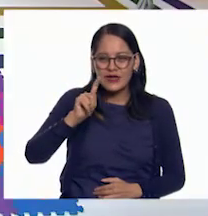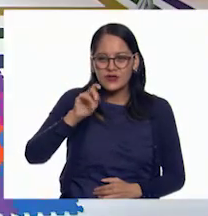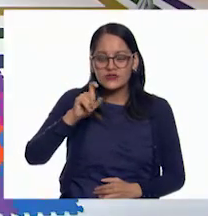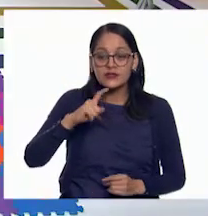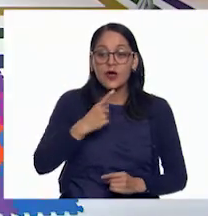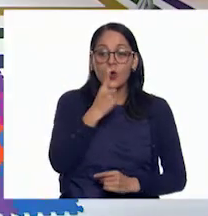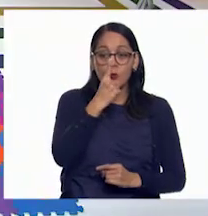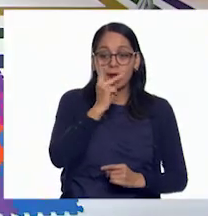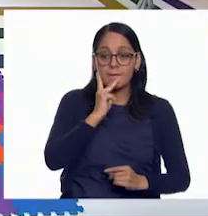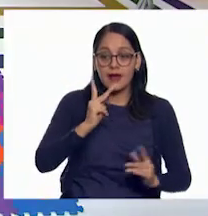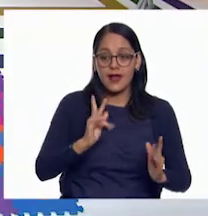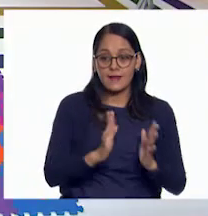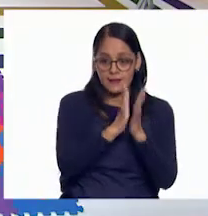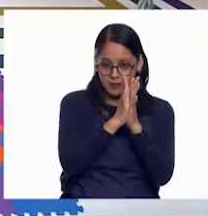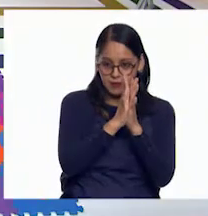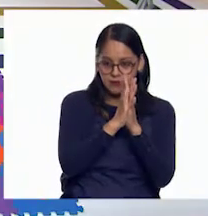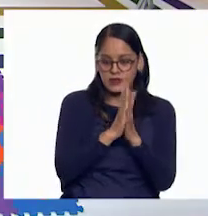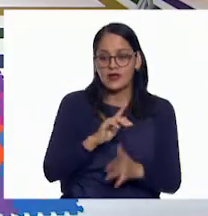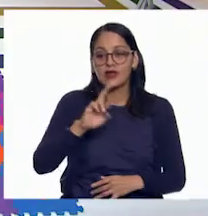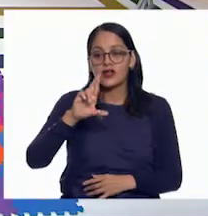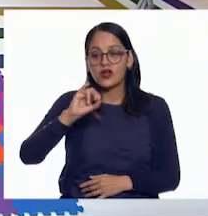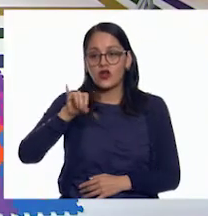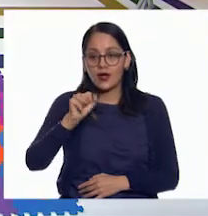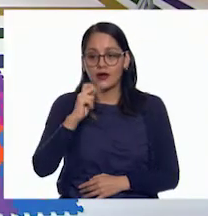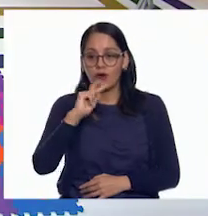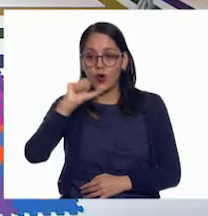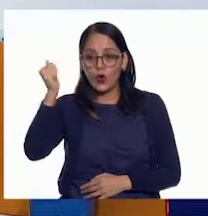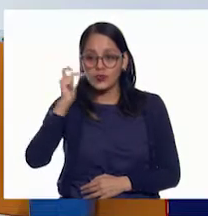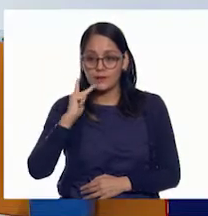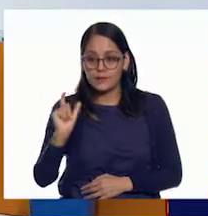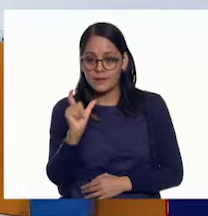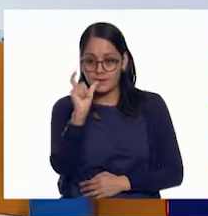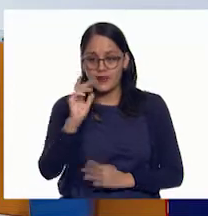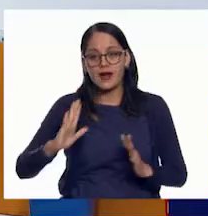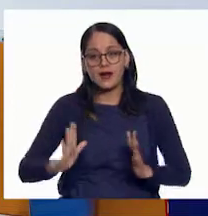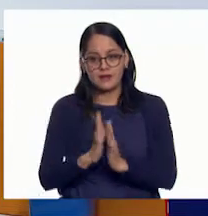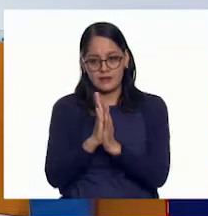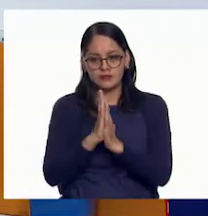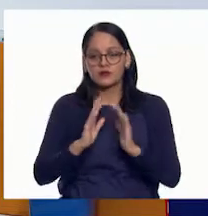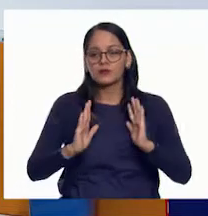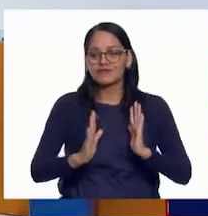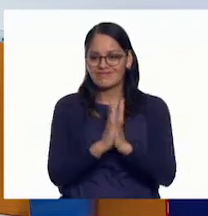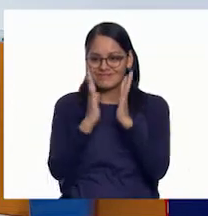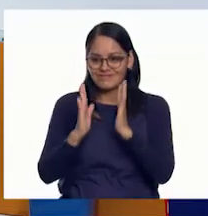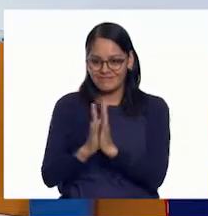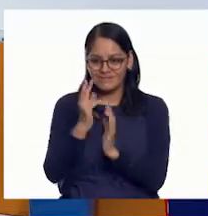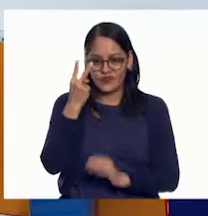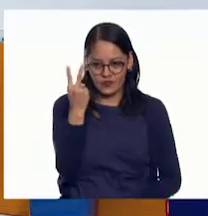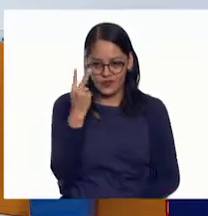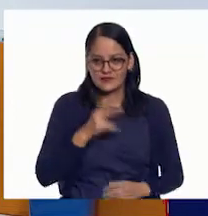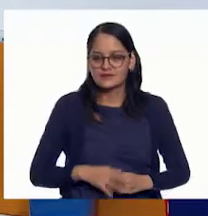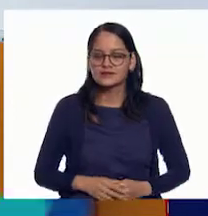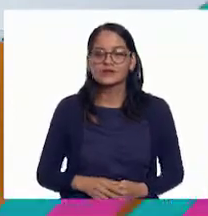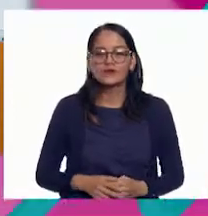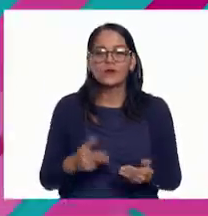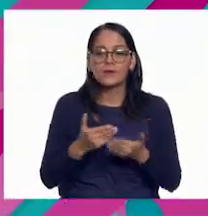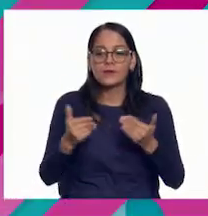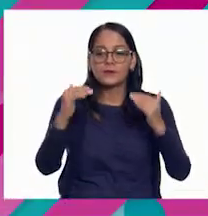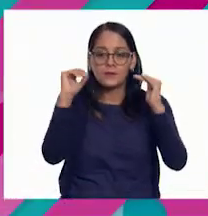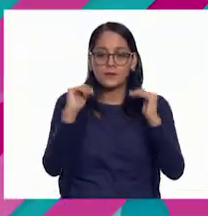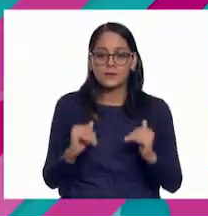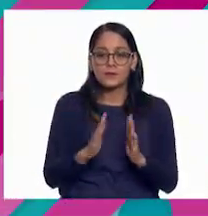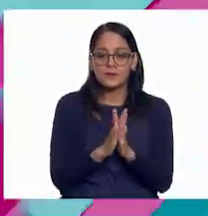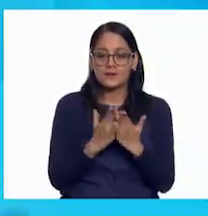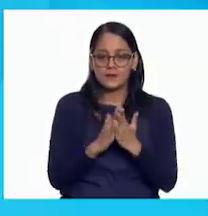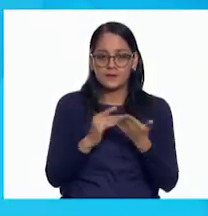palabra, Y roja, otro aplauso. 2 aplausos, son 2 palabras. Ahora vamos a ver la parte de abajo de